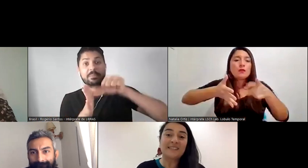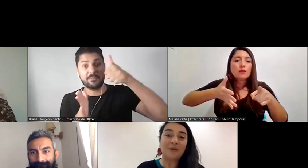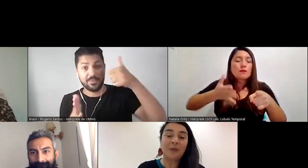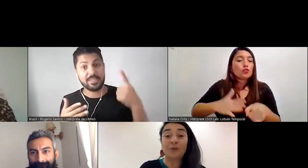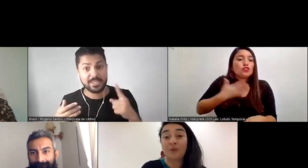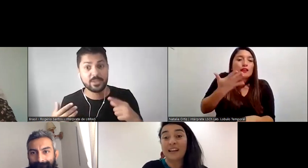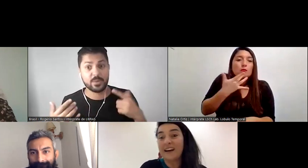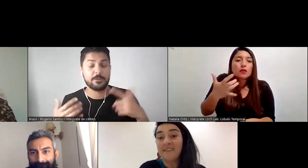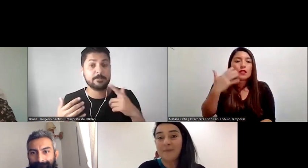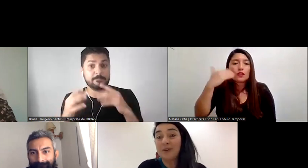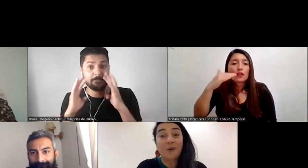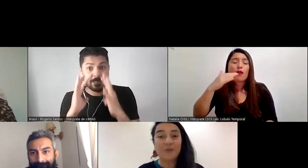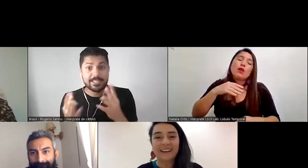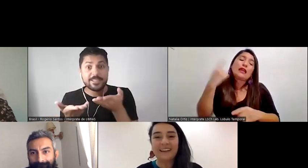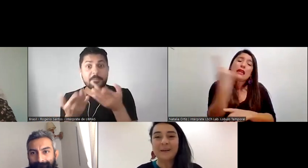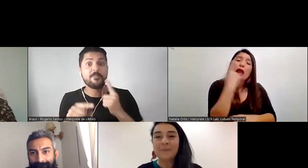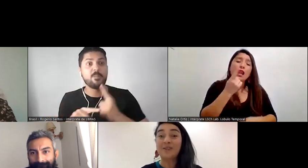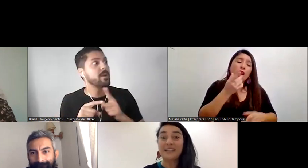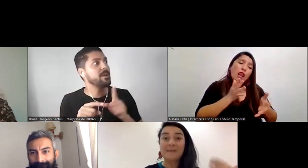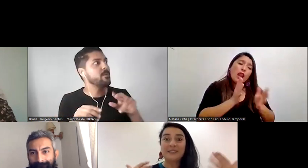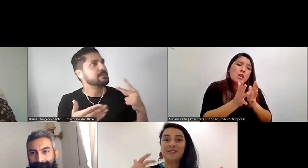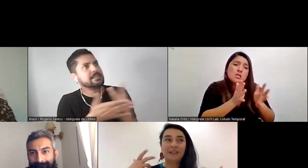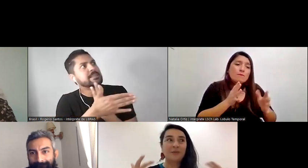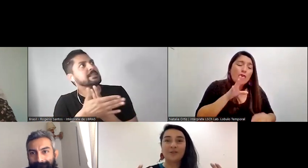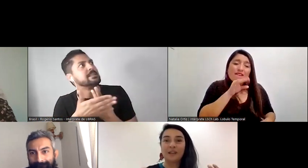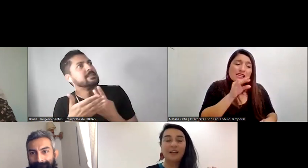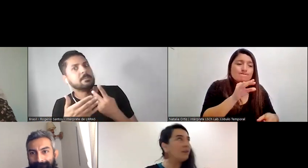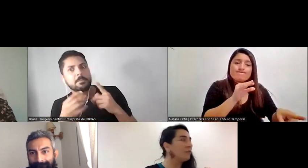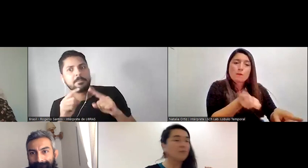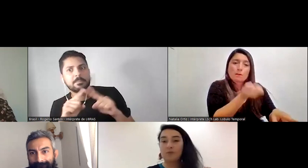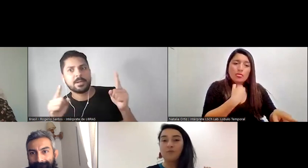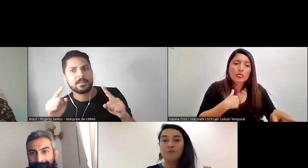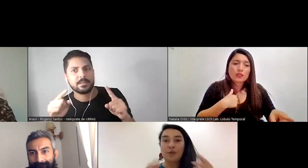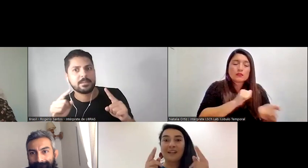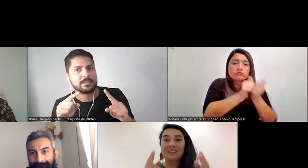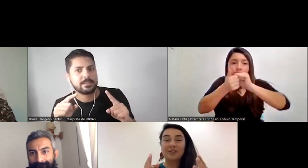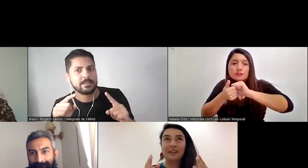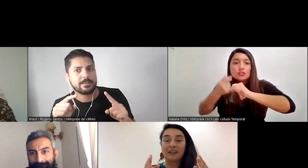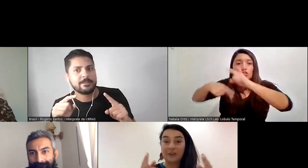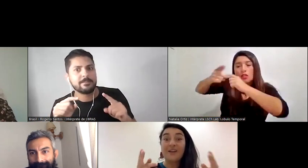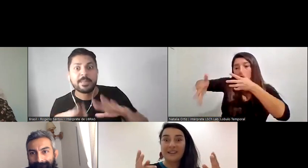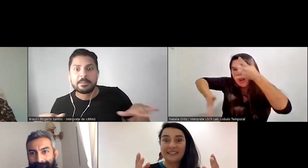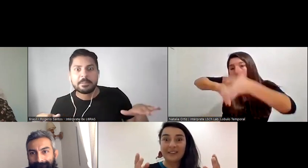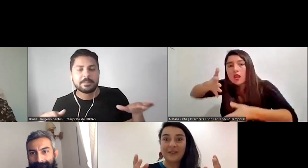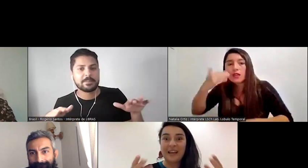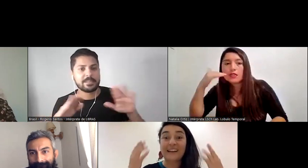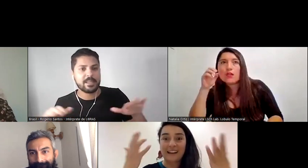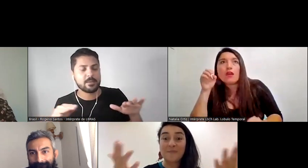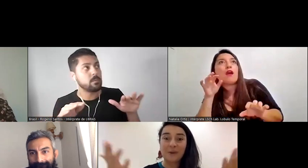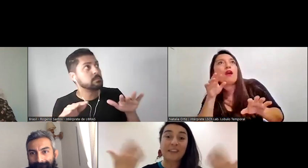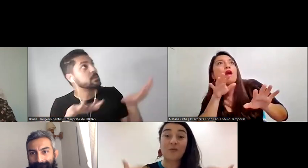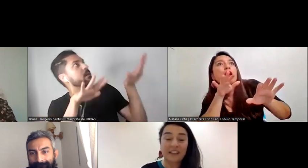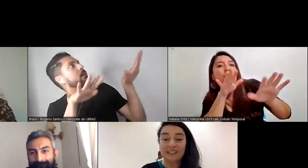más atención que cuando ellas les hablan, porque no escuchan. Entonces le empiezan a contar una historia y los niños toman atención al tiro, ¿cierto? Es el